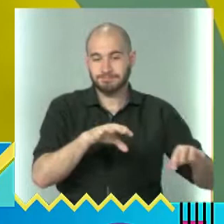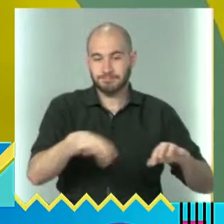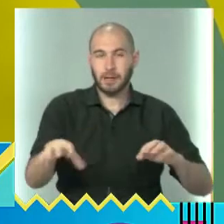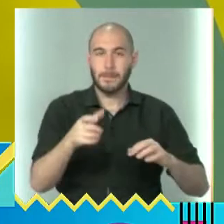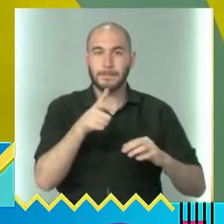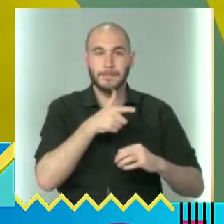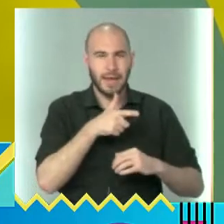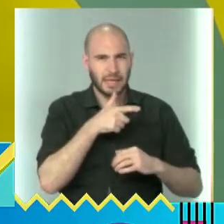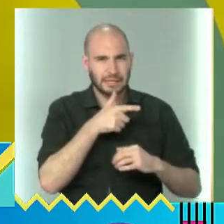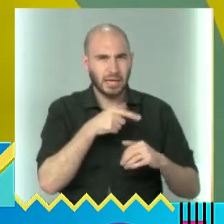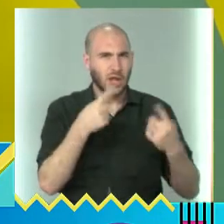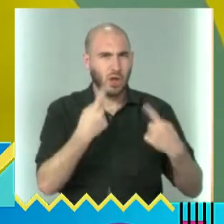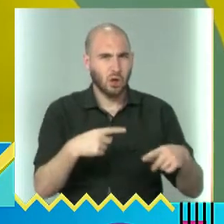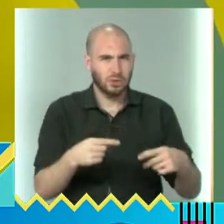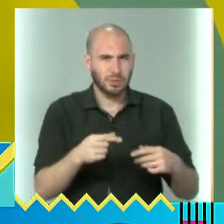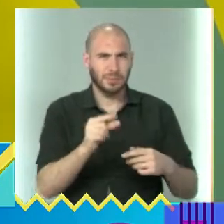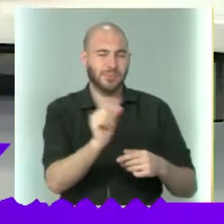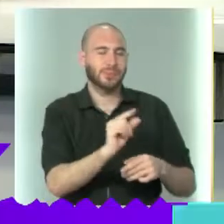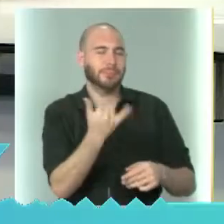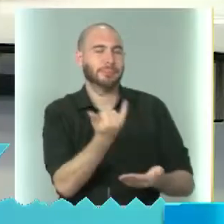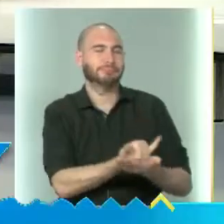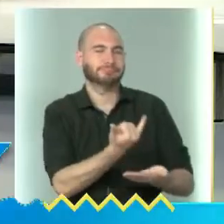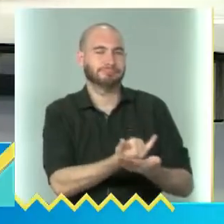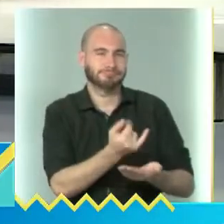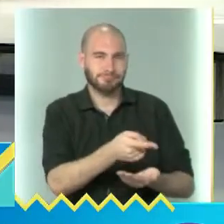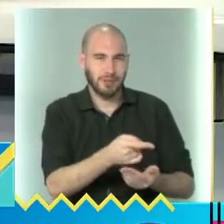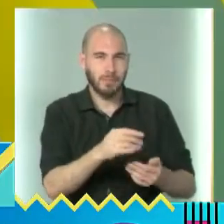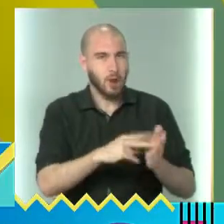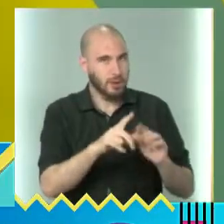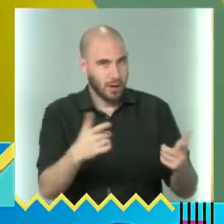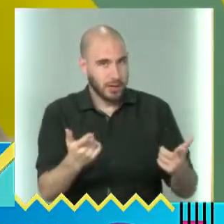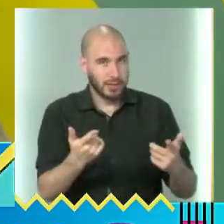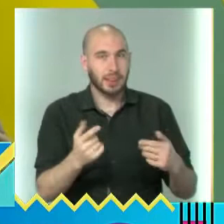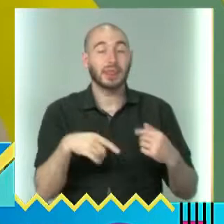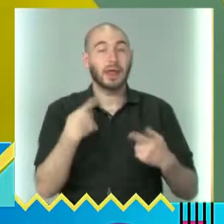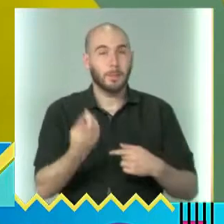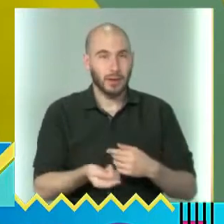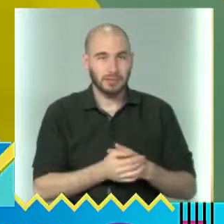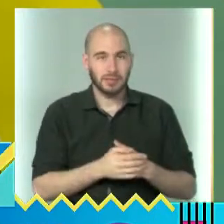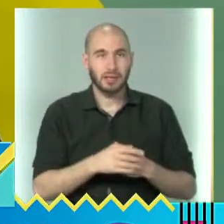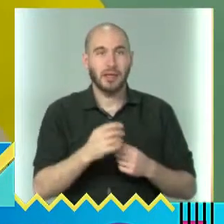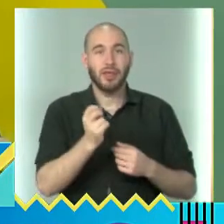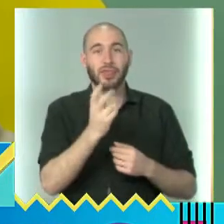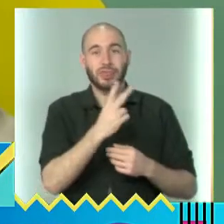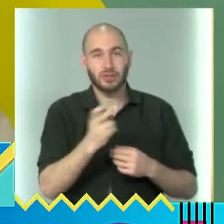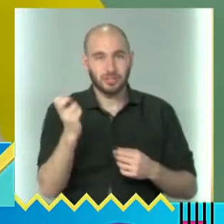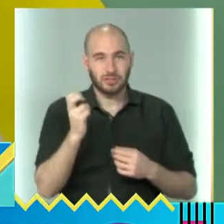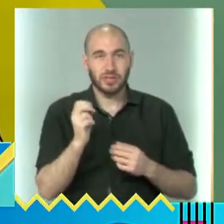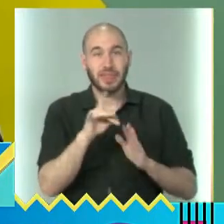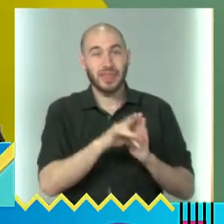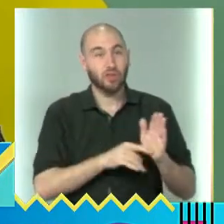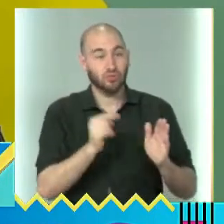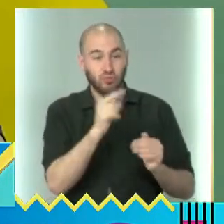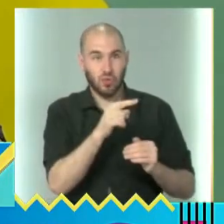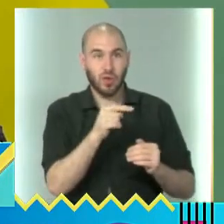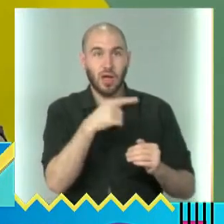parece una cosa inocente, inocua, sin consecuencias. Efectivamente, con 200 datos